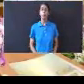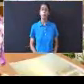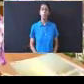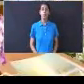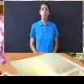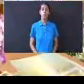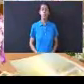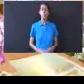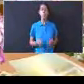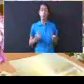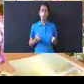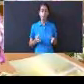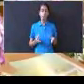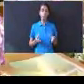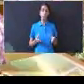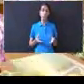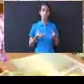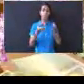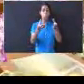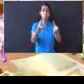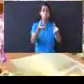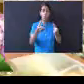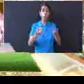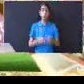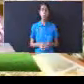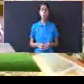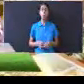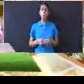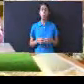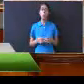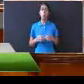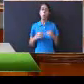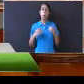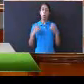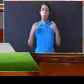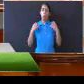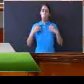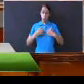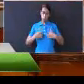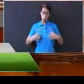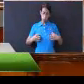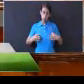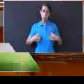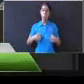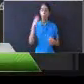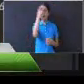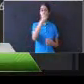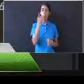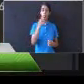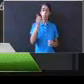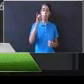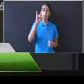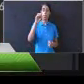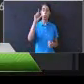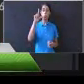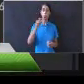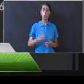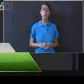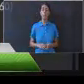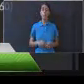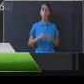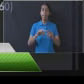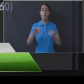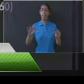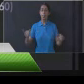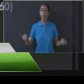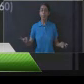huesos de Saúl. Segundo libro de Samuel 21.14. sepultaron los huesos de Saúl y los de su hijo Jonatán. En tierra de Benjamín,